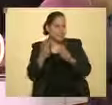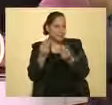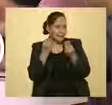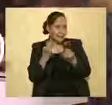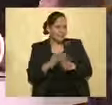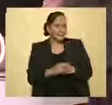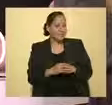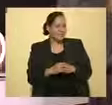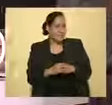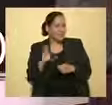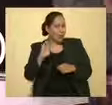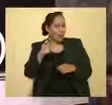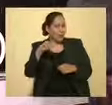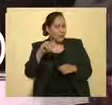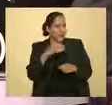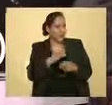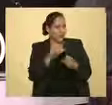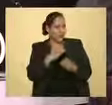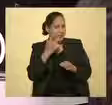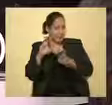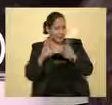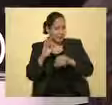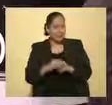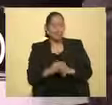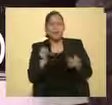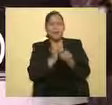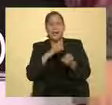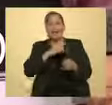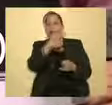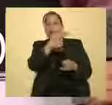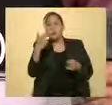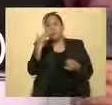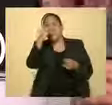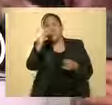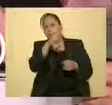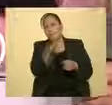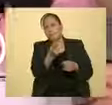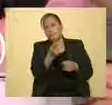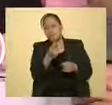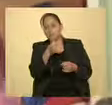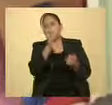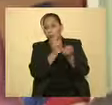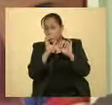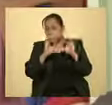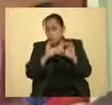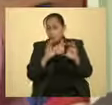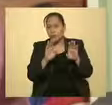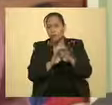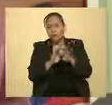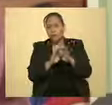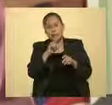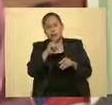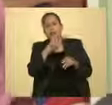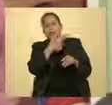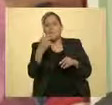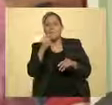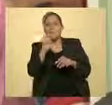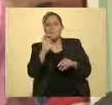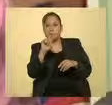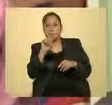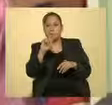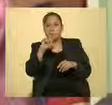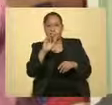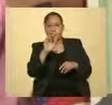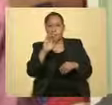eso es que Bruno está demasiado consentido. Sí. Ahora, también está el tema de los hoteles que son pet friendly. También hay que tener mucho cuidado nada más con la parte de los hoteles pet friendly. Siempre antes que viajes